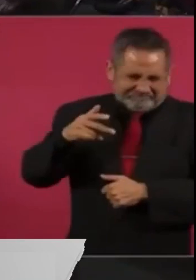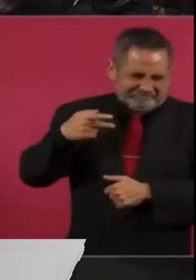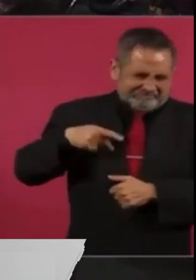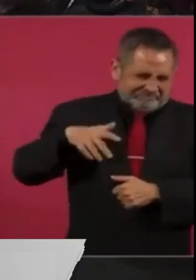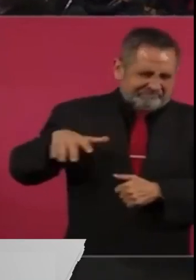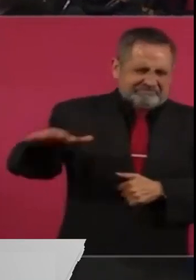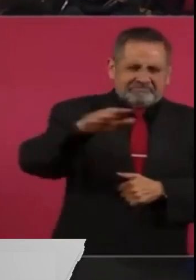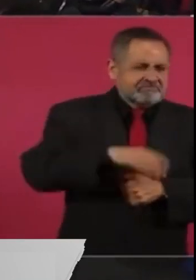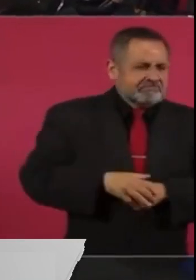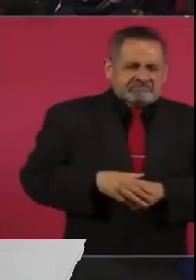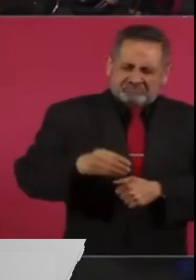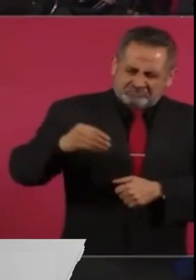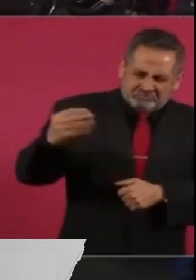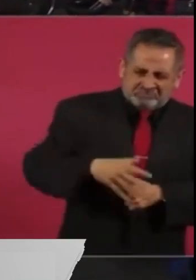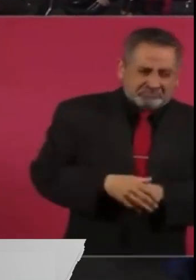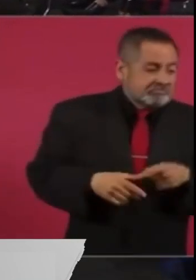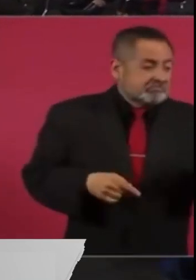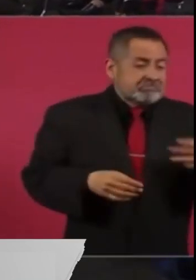ni así pudieron.